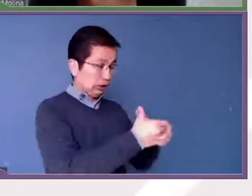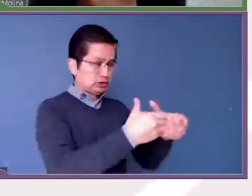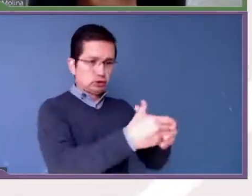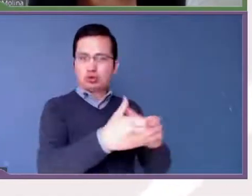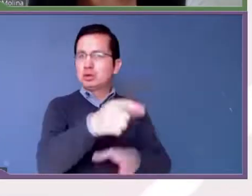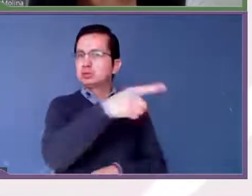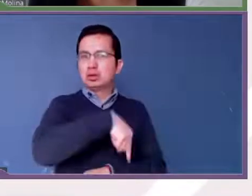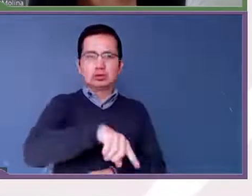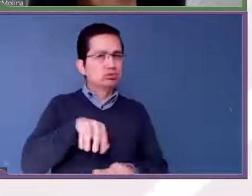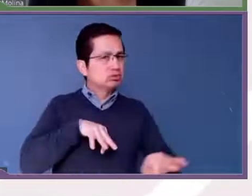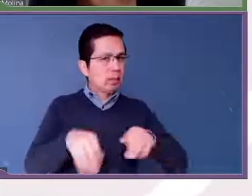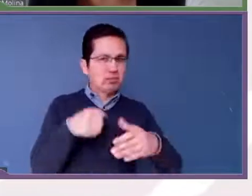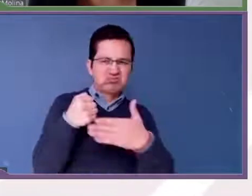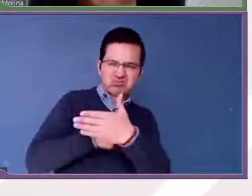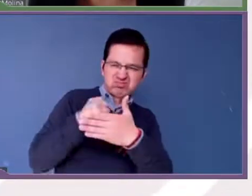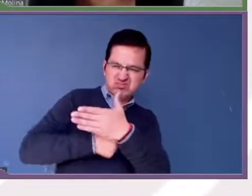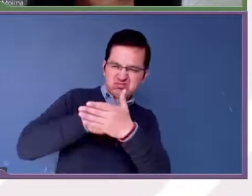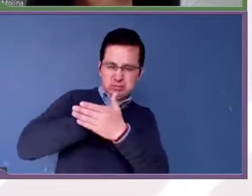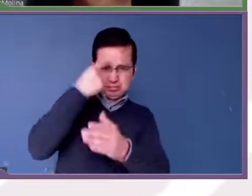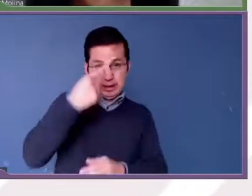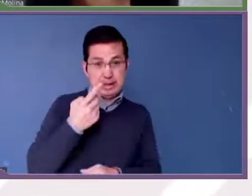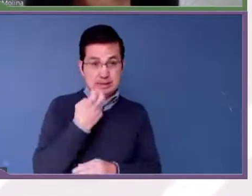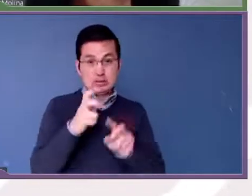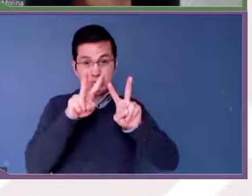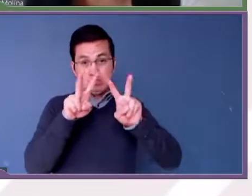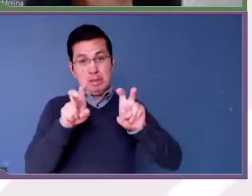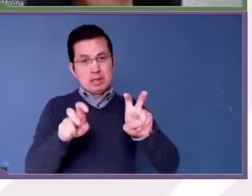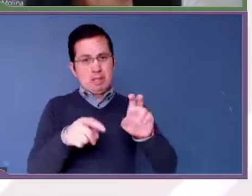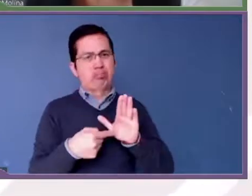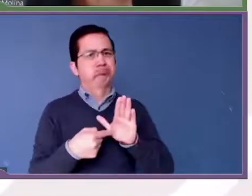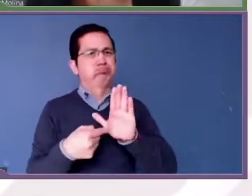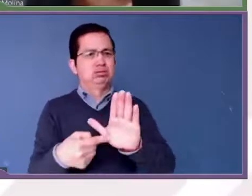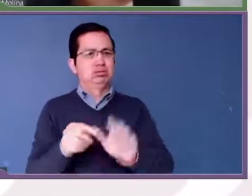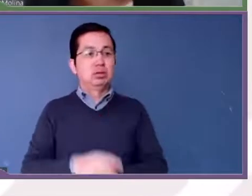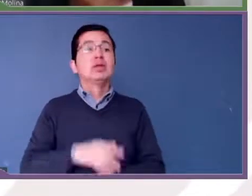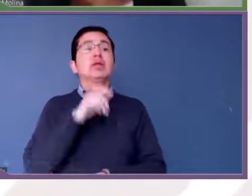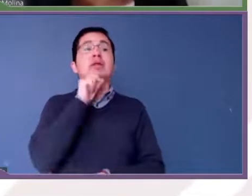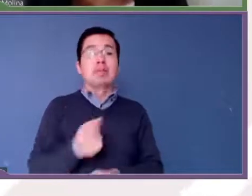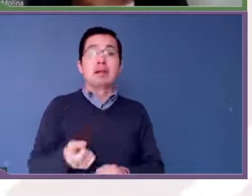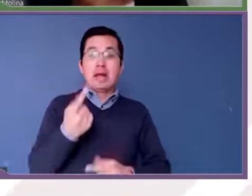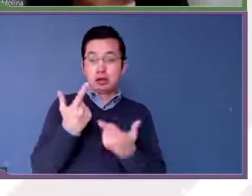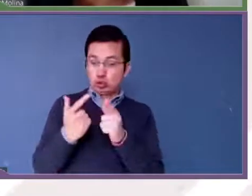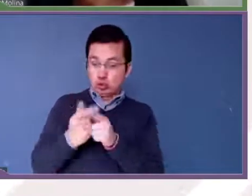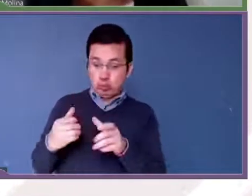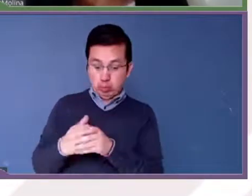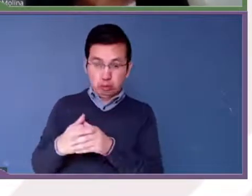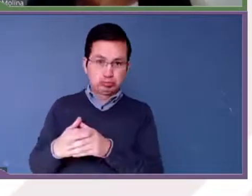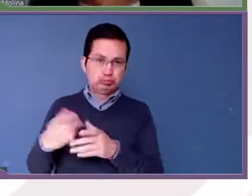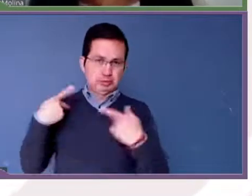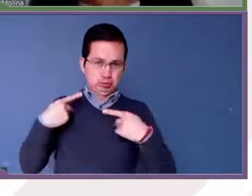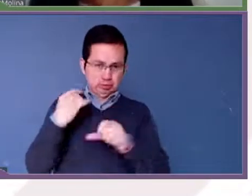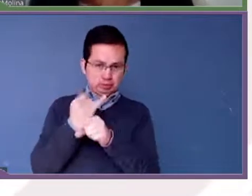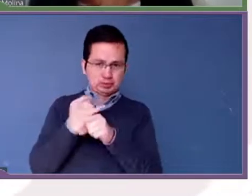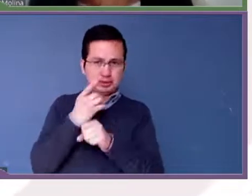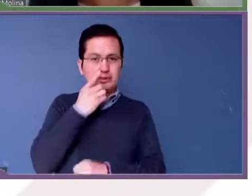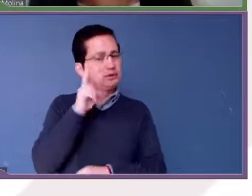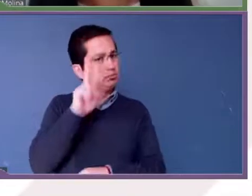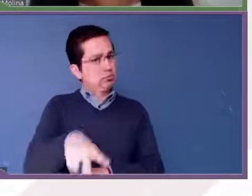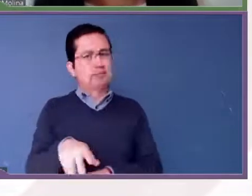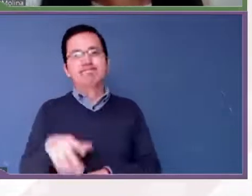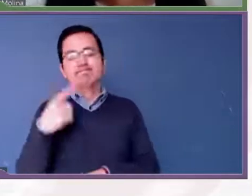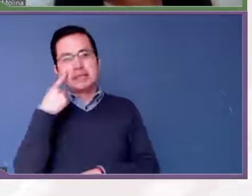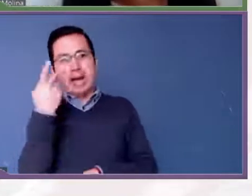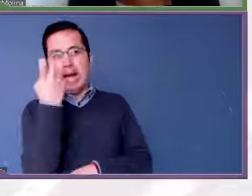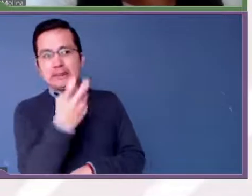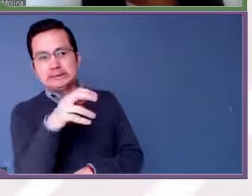visibilizado y también, digamos, ciertos grupos de investigación que han visibilizado que el color de la piel es relevante y no